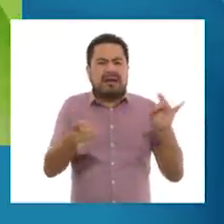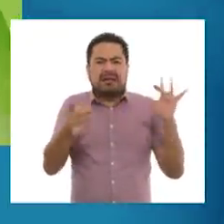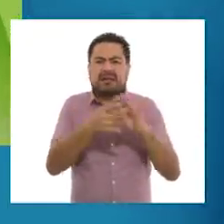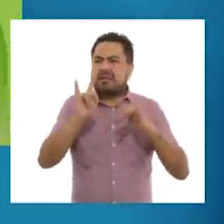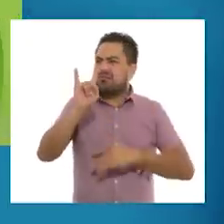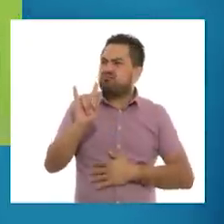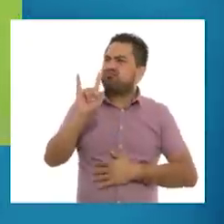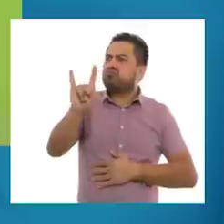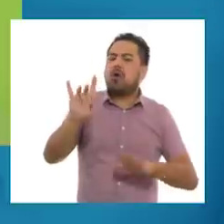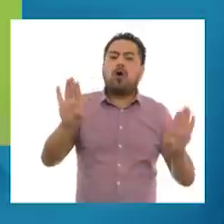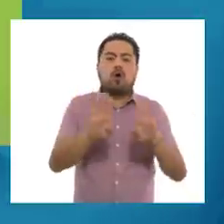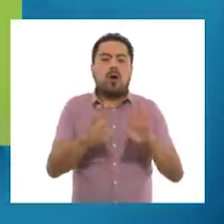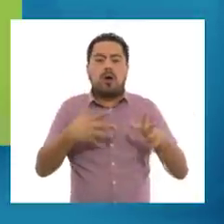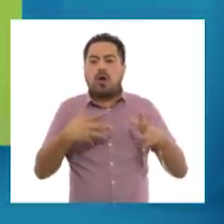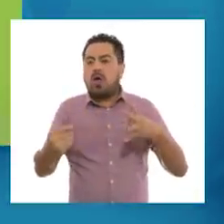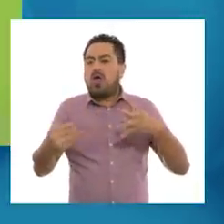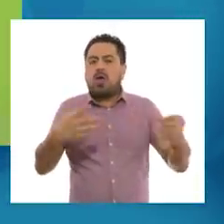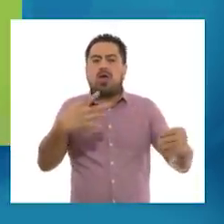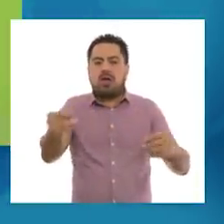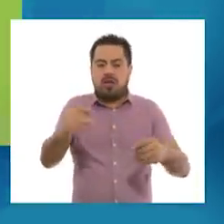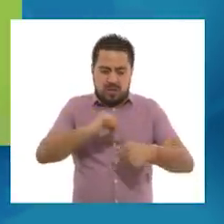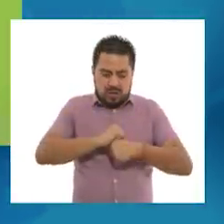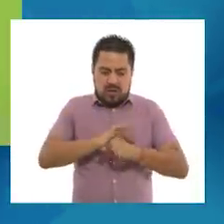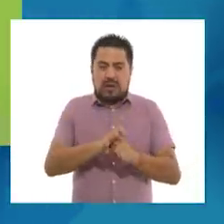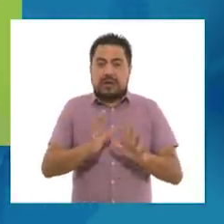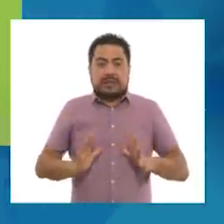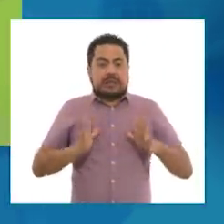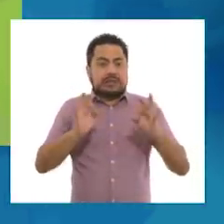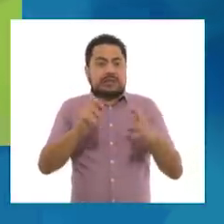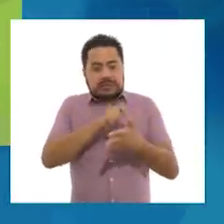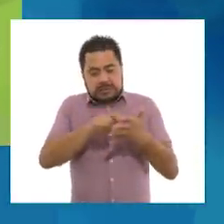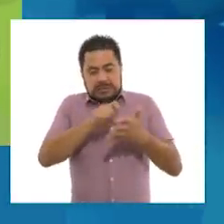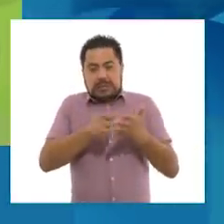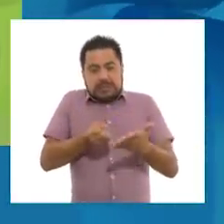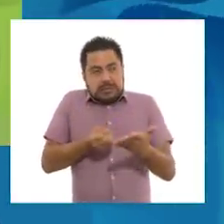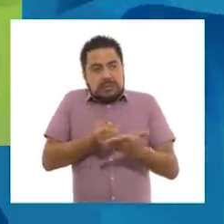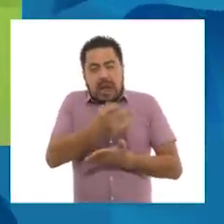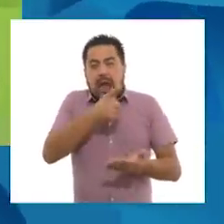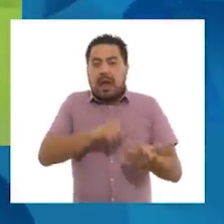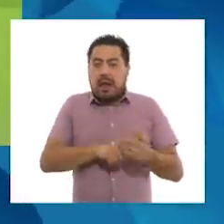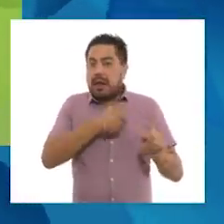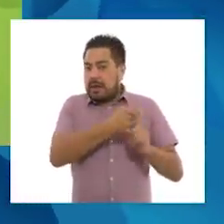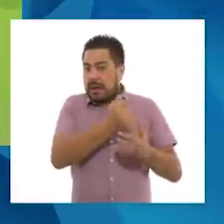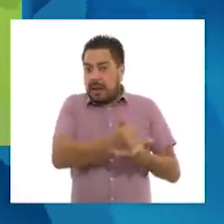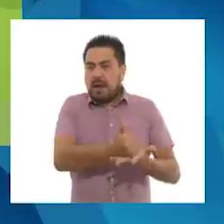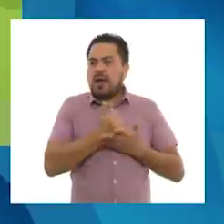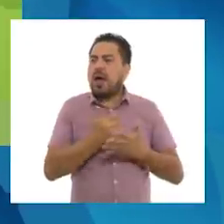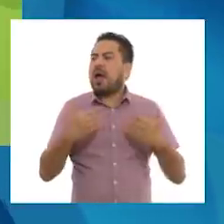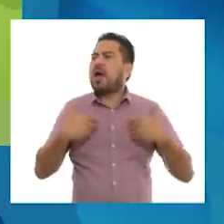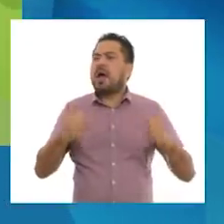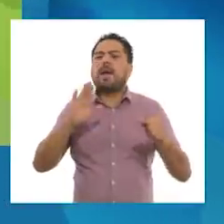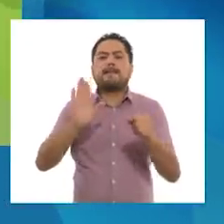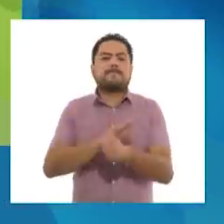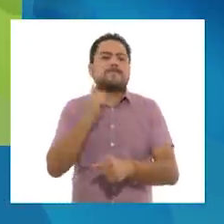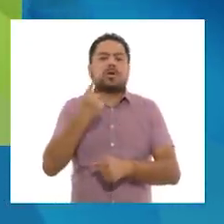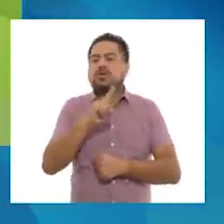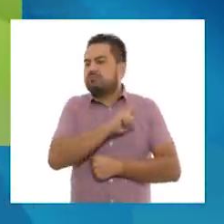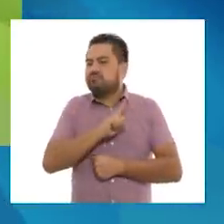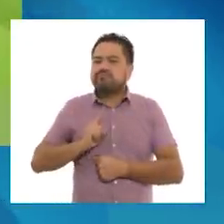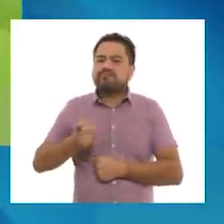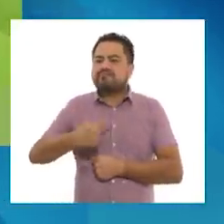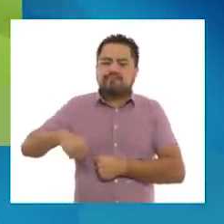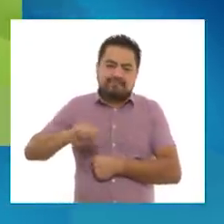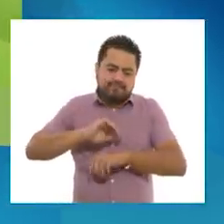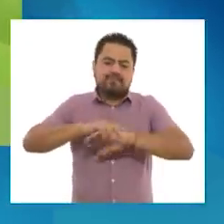cartel cómo se contagia el COVID a partir de gotitas de saliva. Y eso nos ayuda a entender por qué nos tenemos que lavar